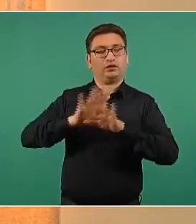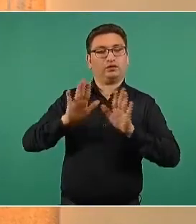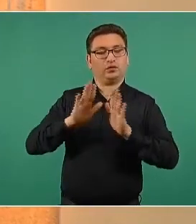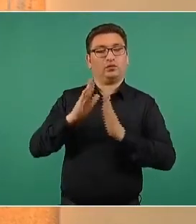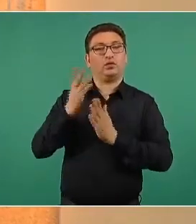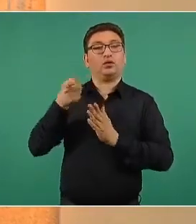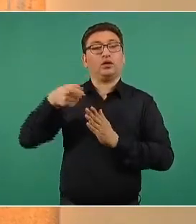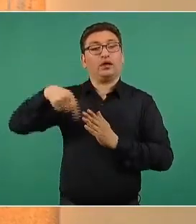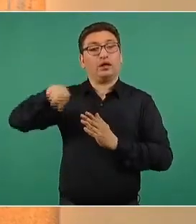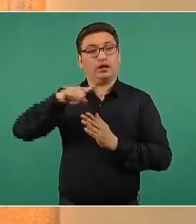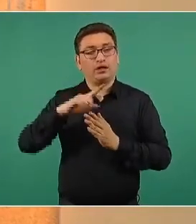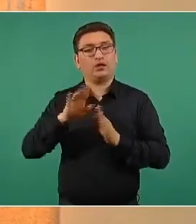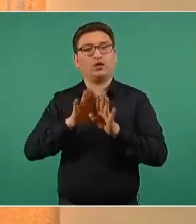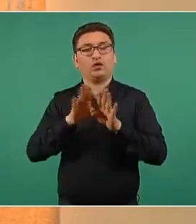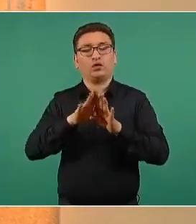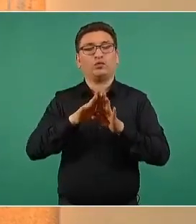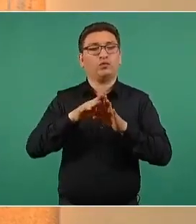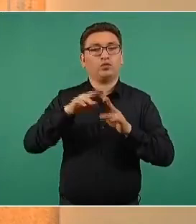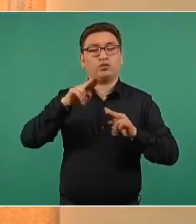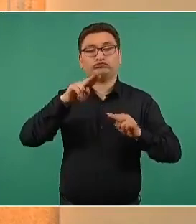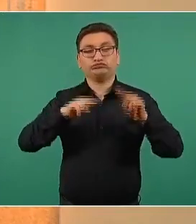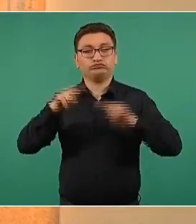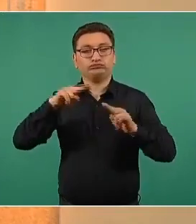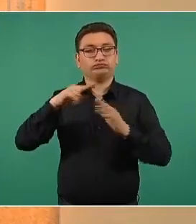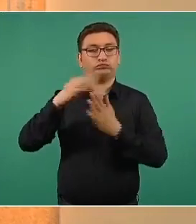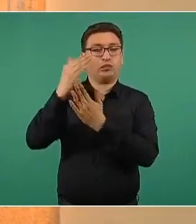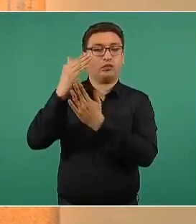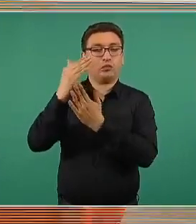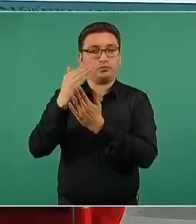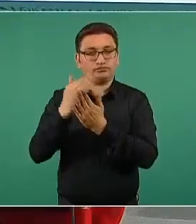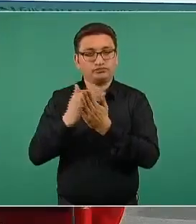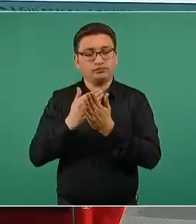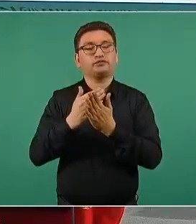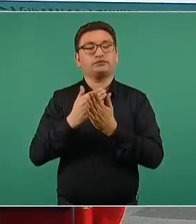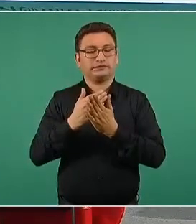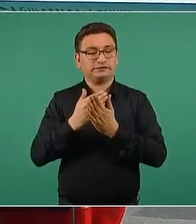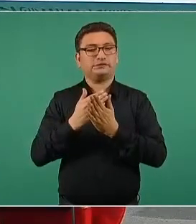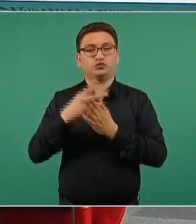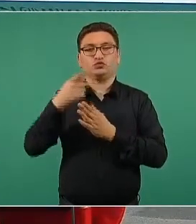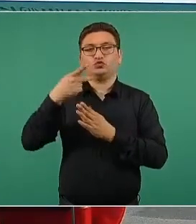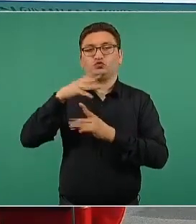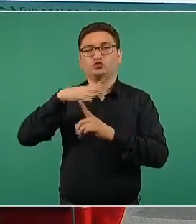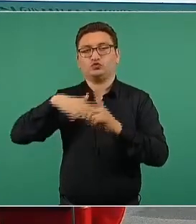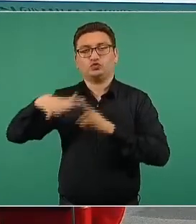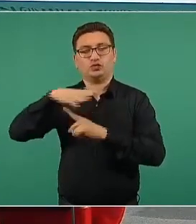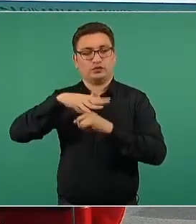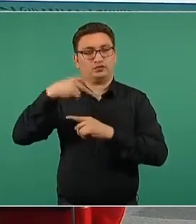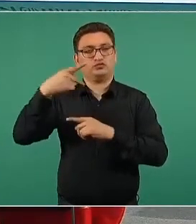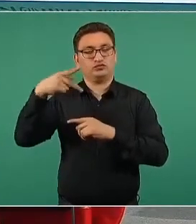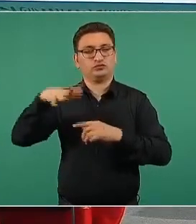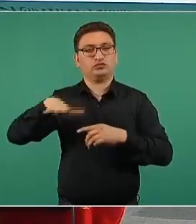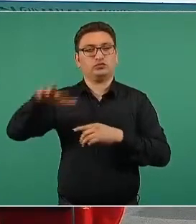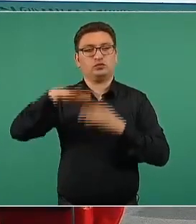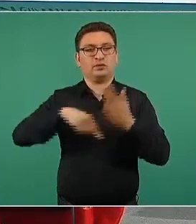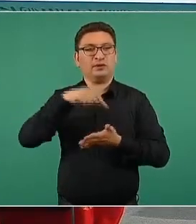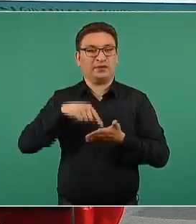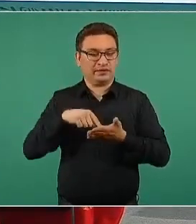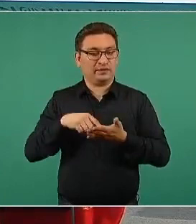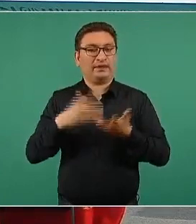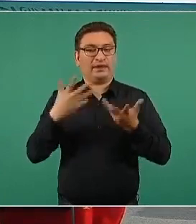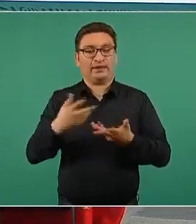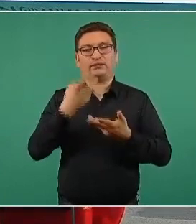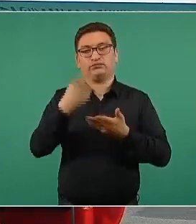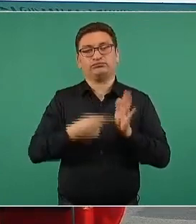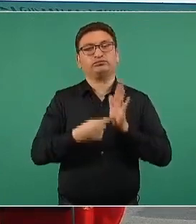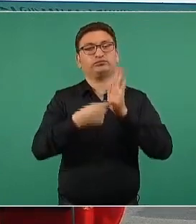van representados con un descenso en la situación en esa región y presentaremos precisamente